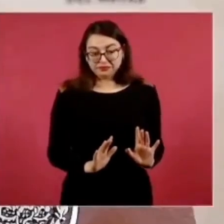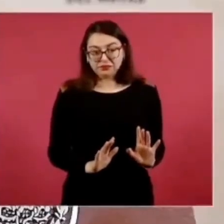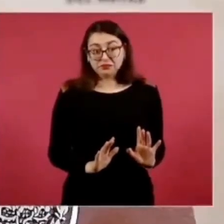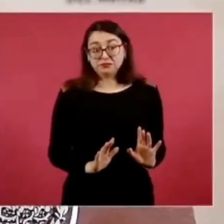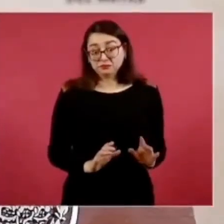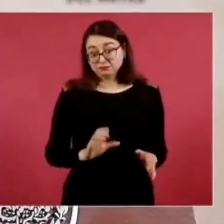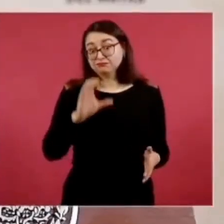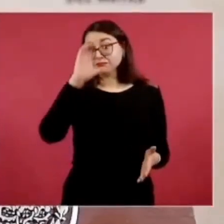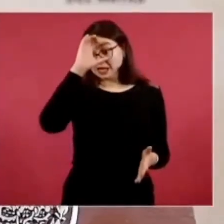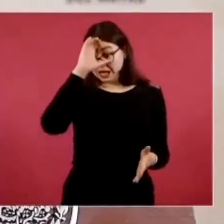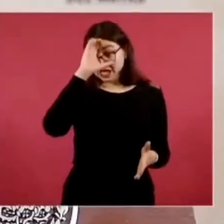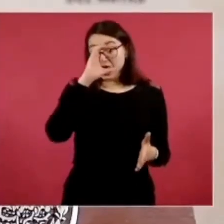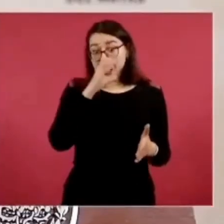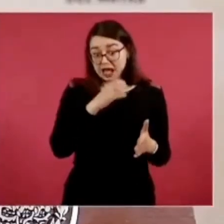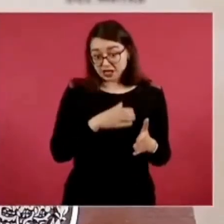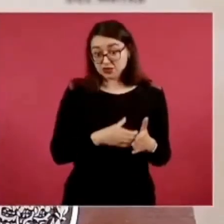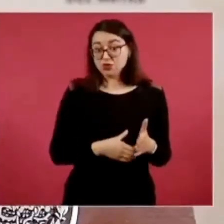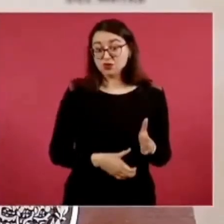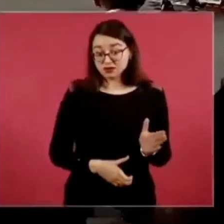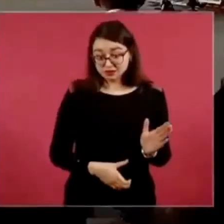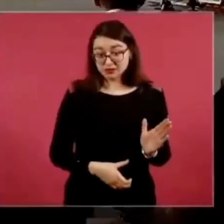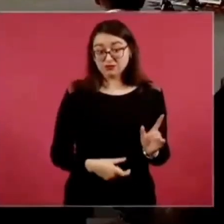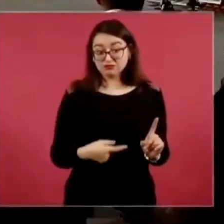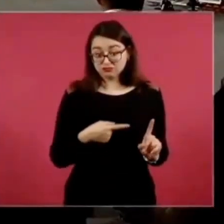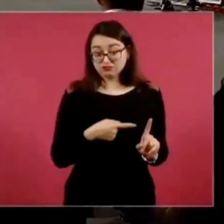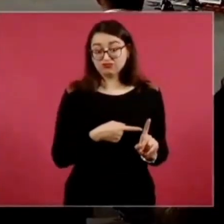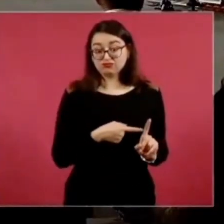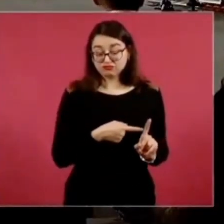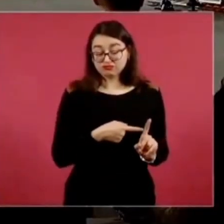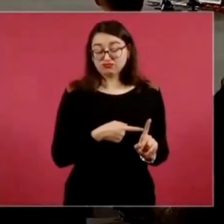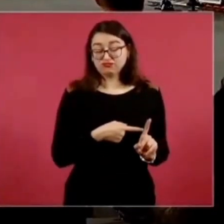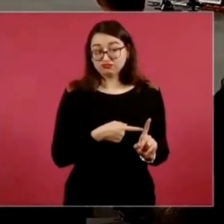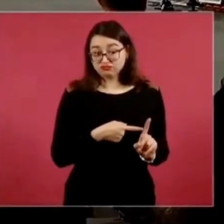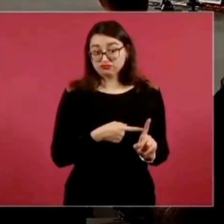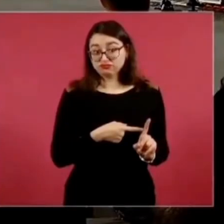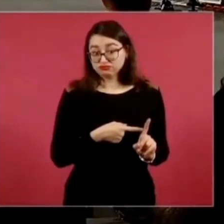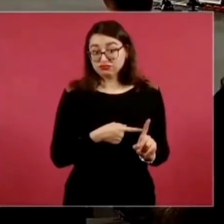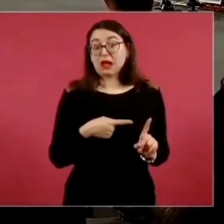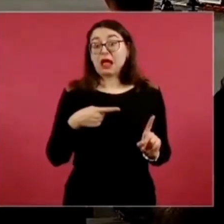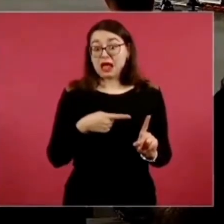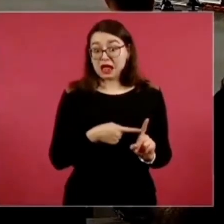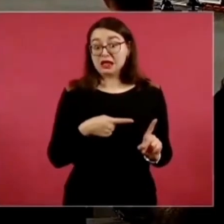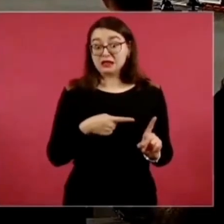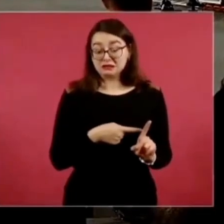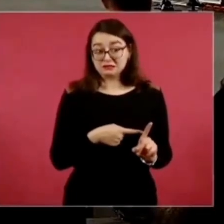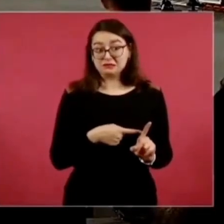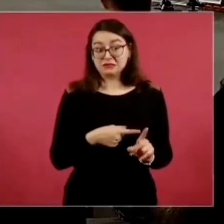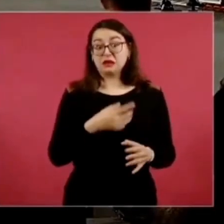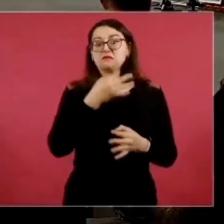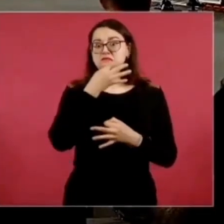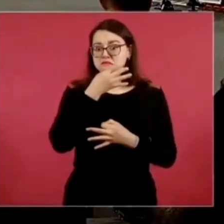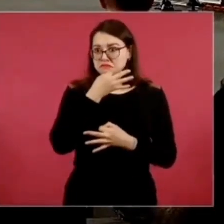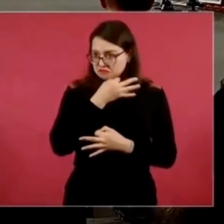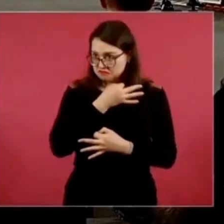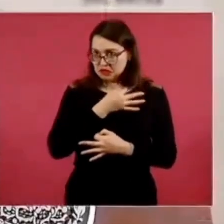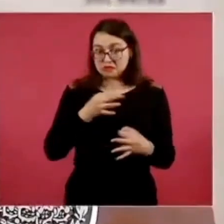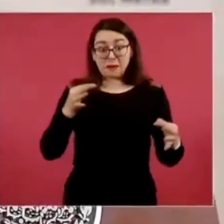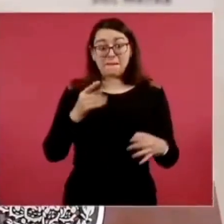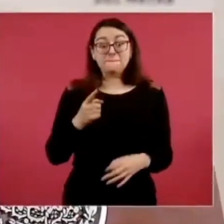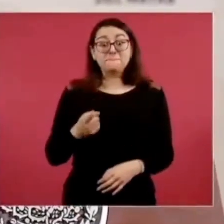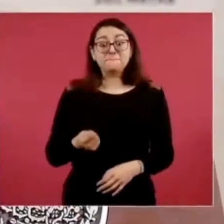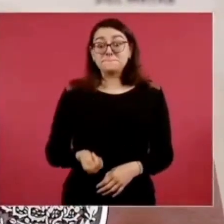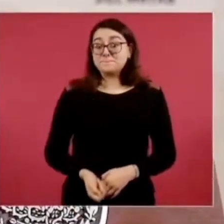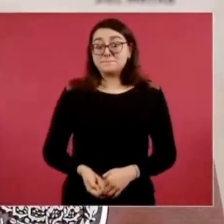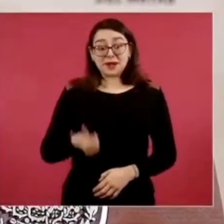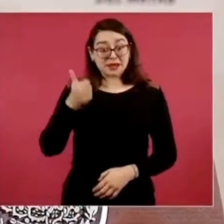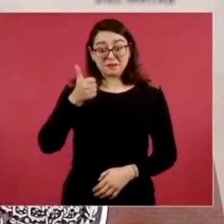católico. Soy creyente. El primer presidente que se manifiesta en esos